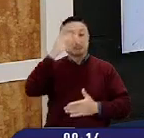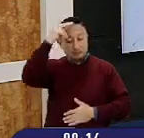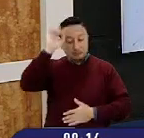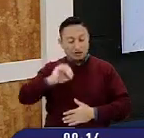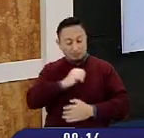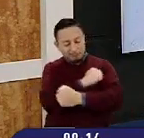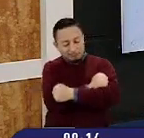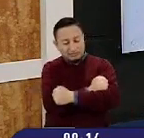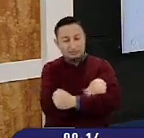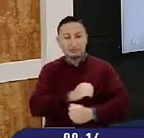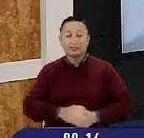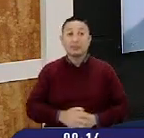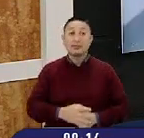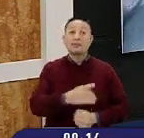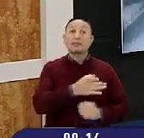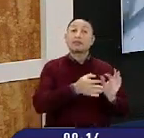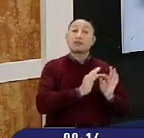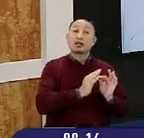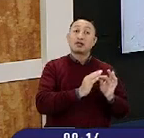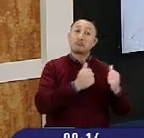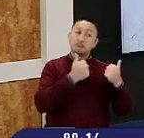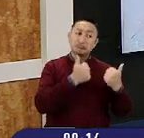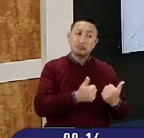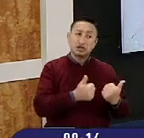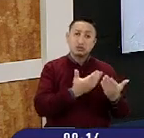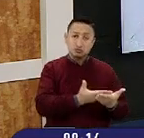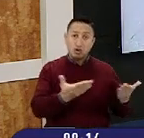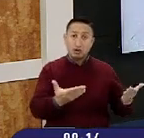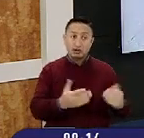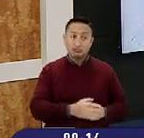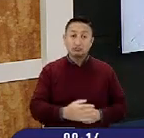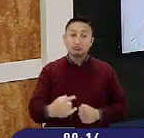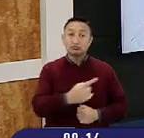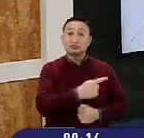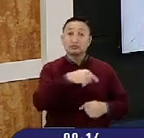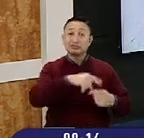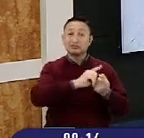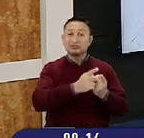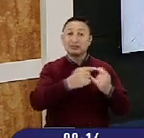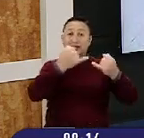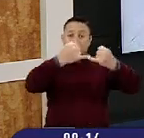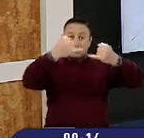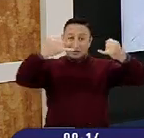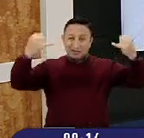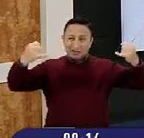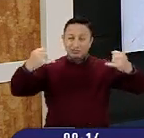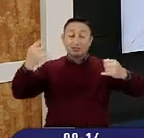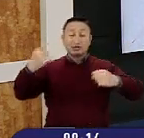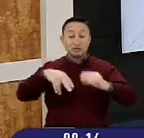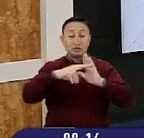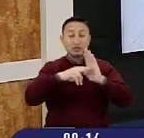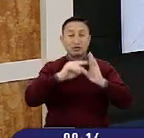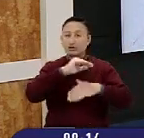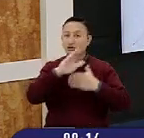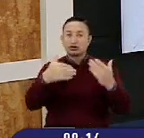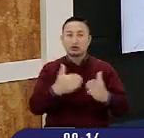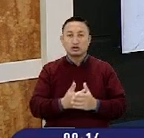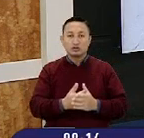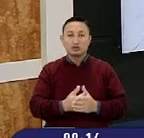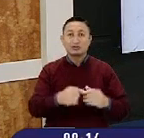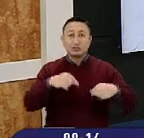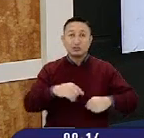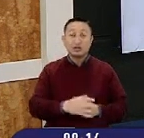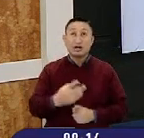Igual, qué bueno por Calderón. Me alegro que estén haciendo obras. En el caso del soterramiento, eso debe ser una norma ahí de todos los alcaldes, soterrar